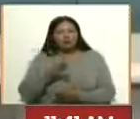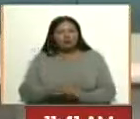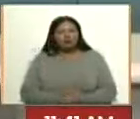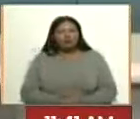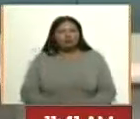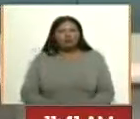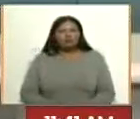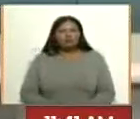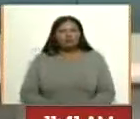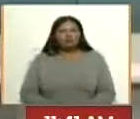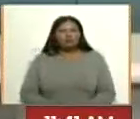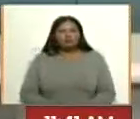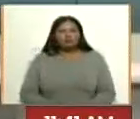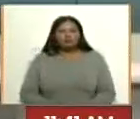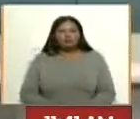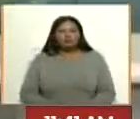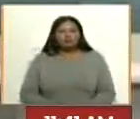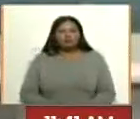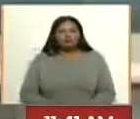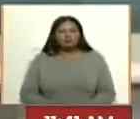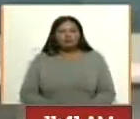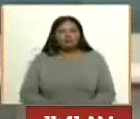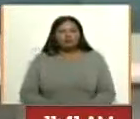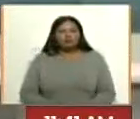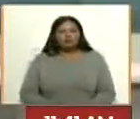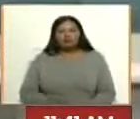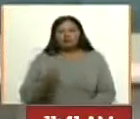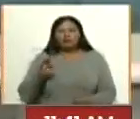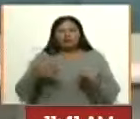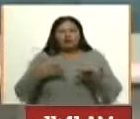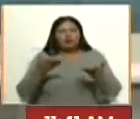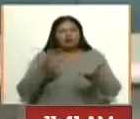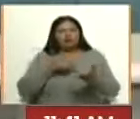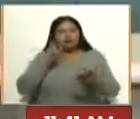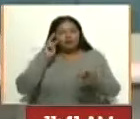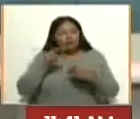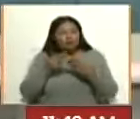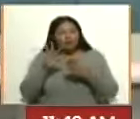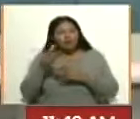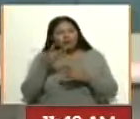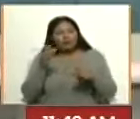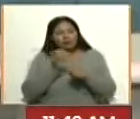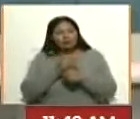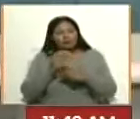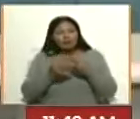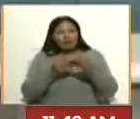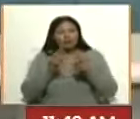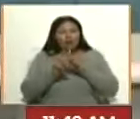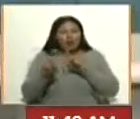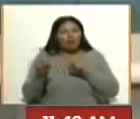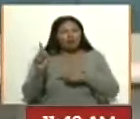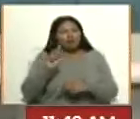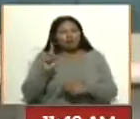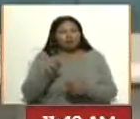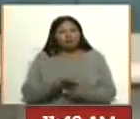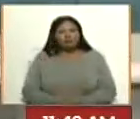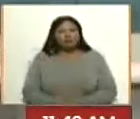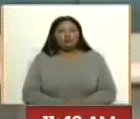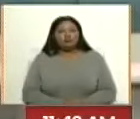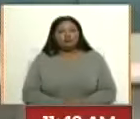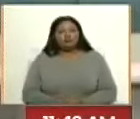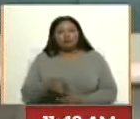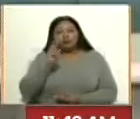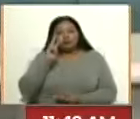parece importante, porque además hay que darle ese contexto, ¿no? Porque pudiera parecer, digamos, no es un hecho aislado este diferendo,